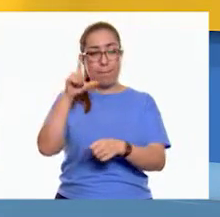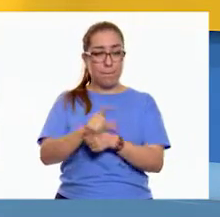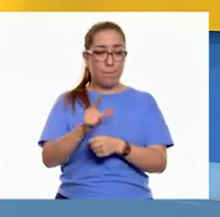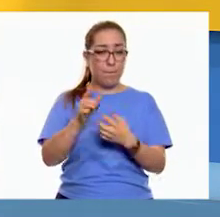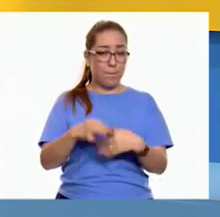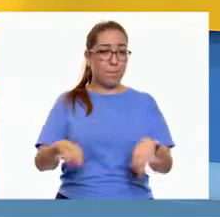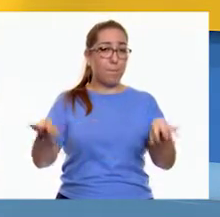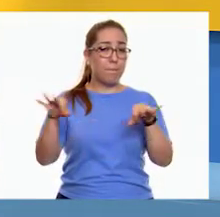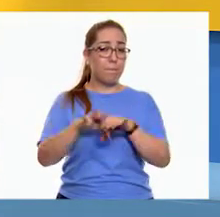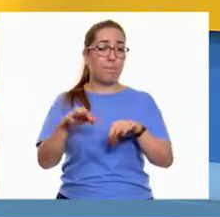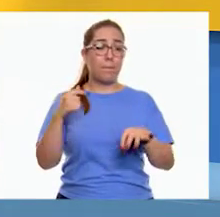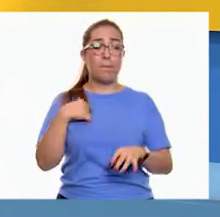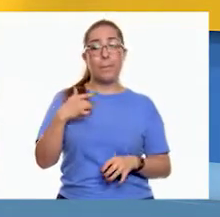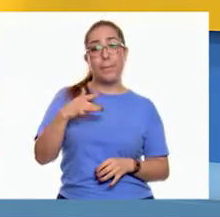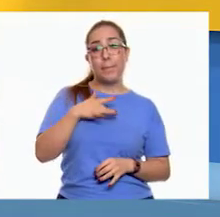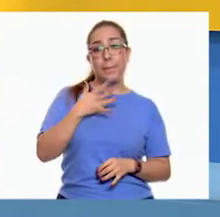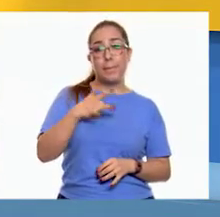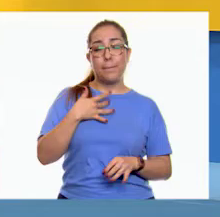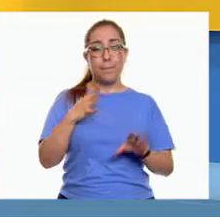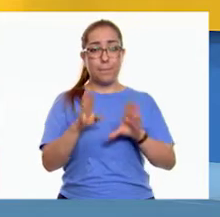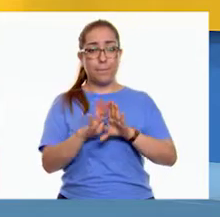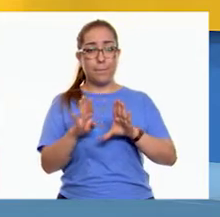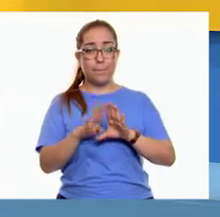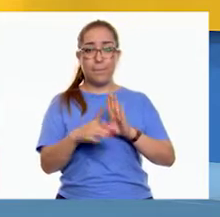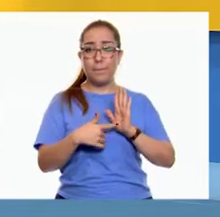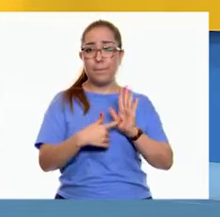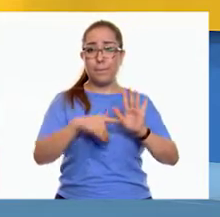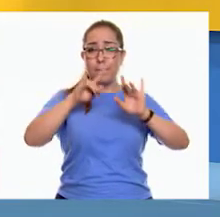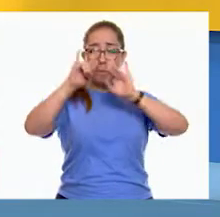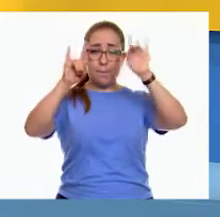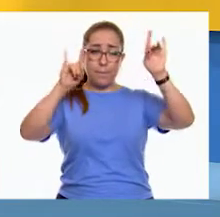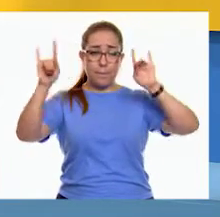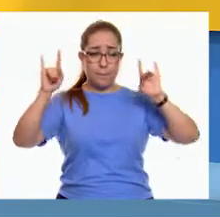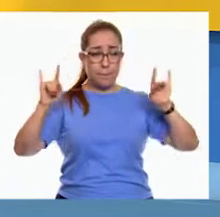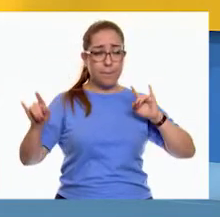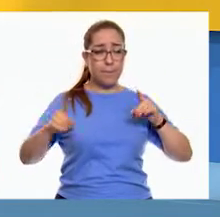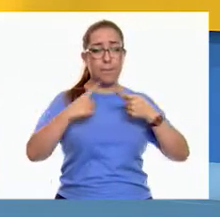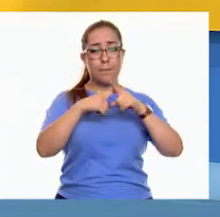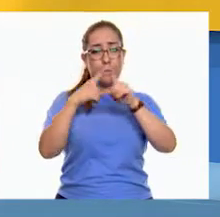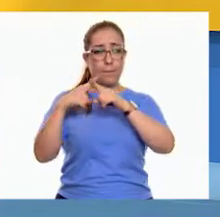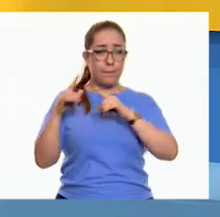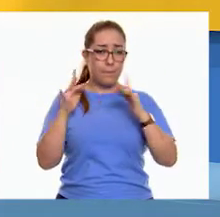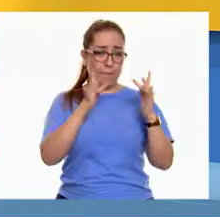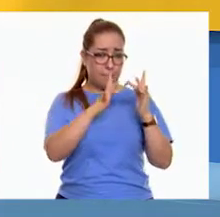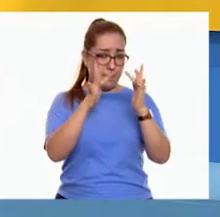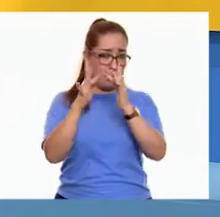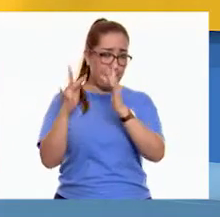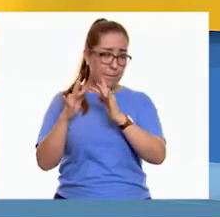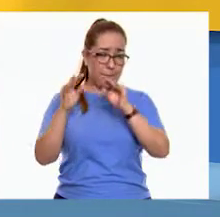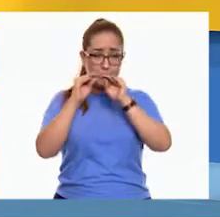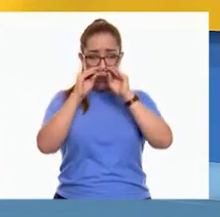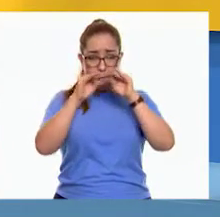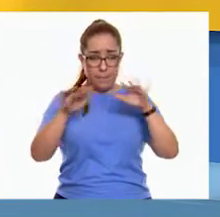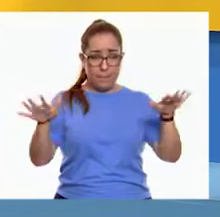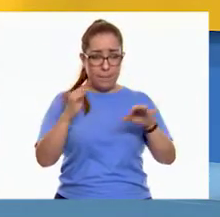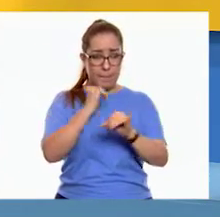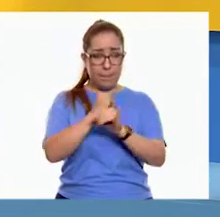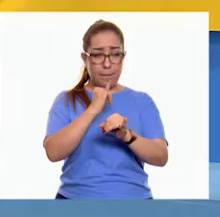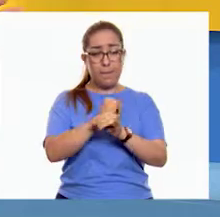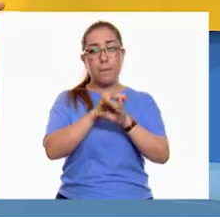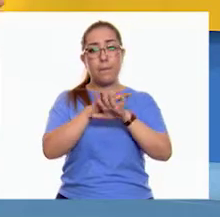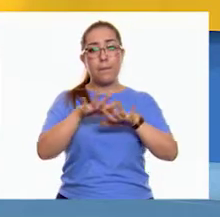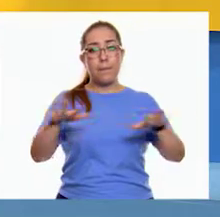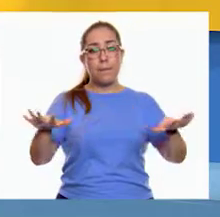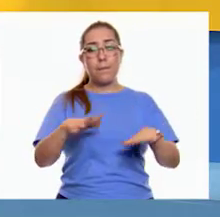para posicionar a través de la publicidad las mercancías en los principales medios de comunicación, que van o iban desde